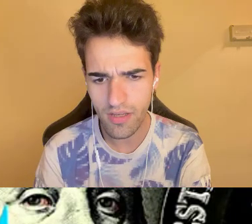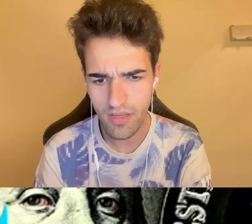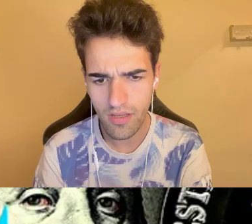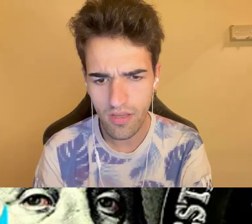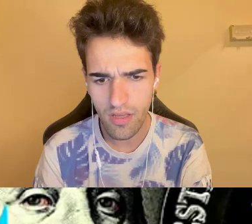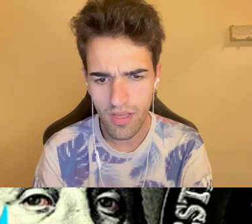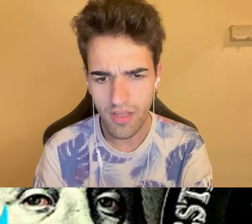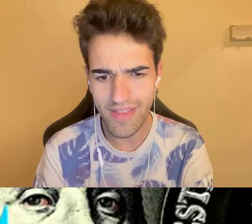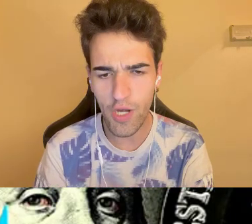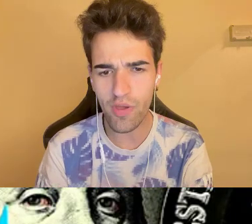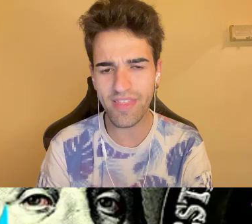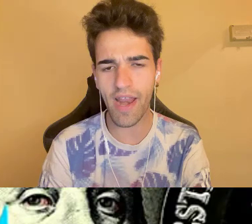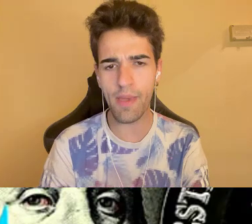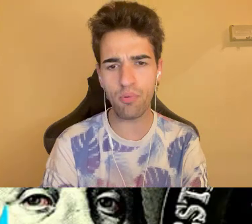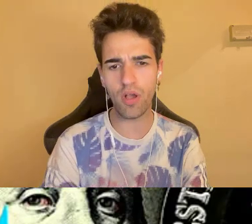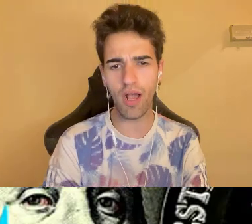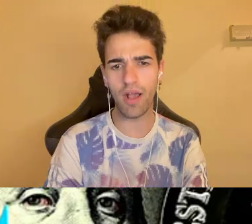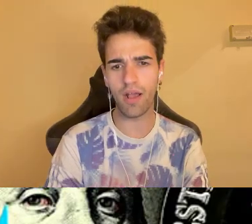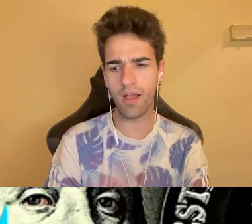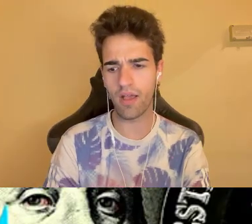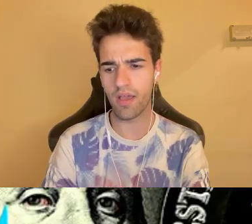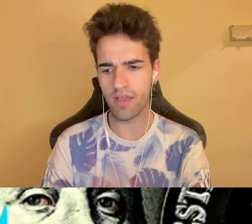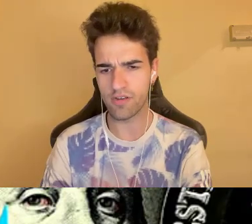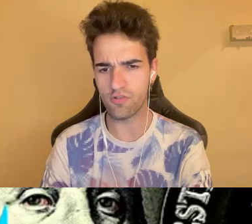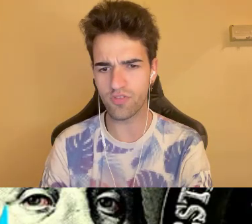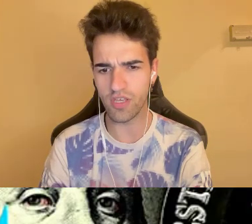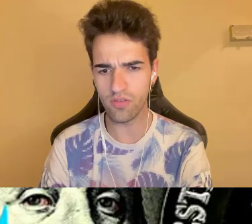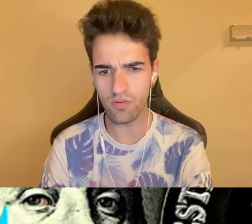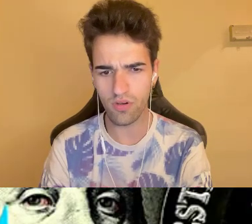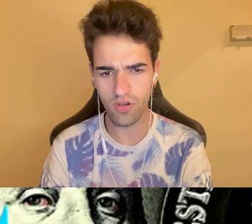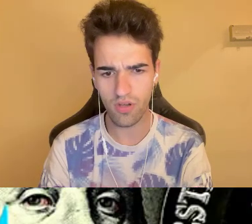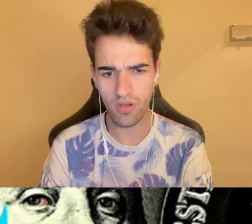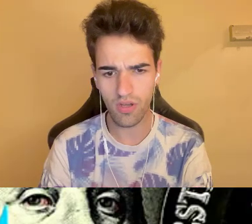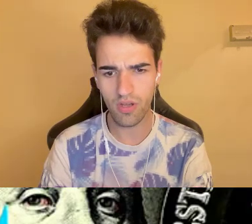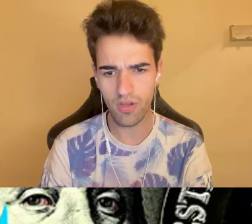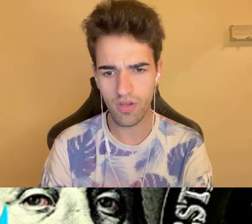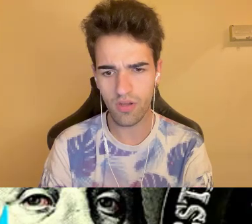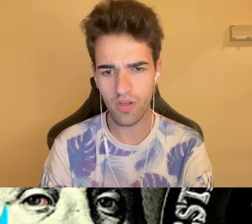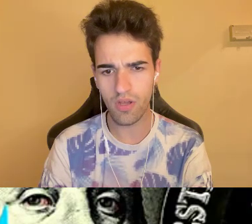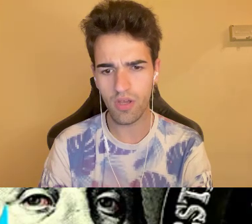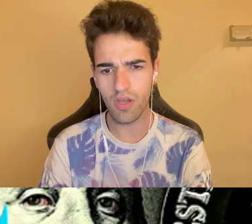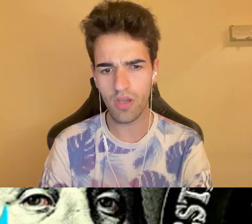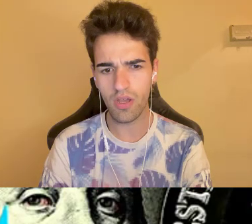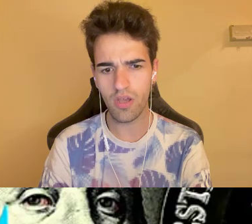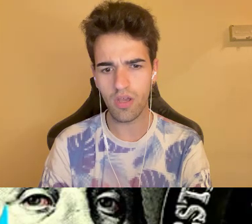importante de nuestra época. No entiendo.